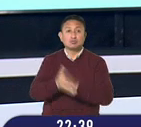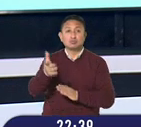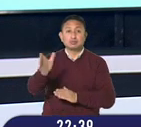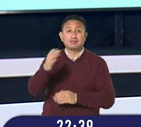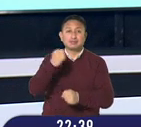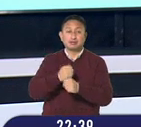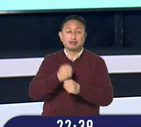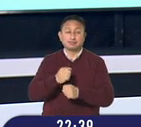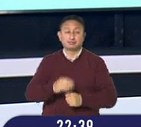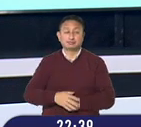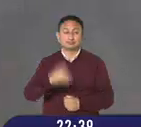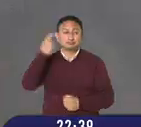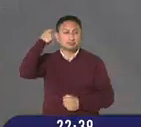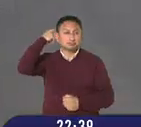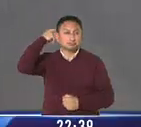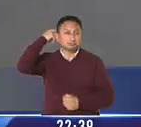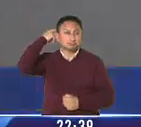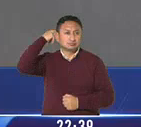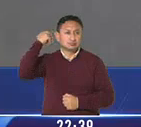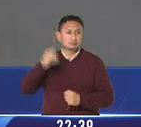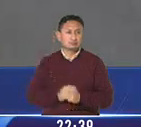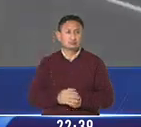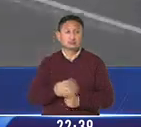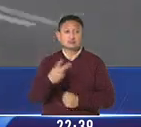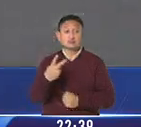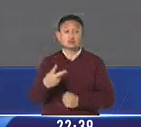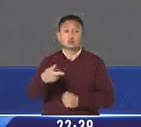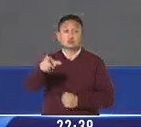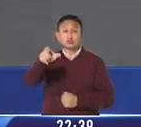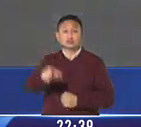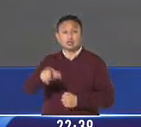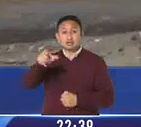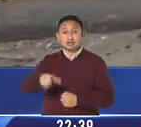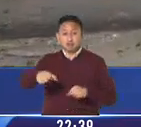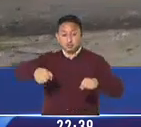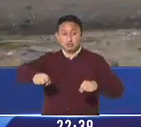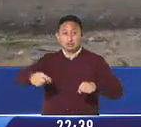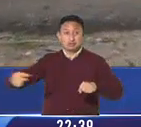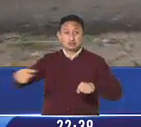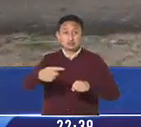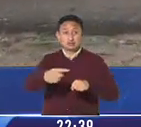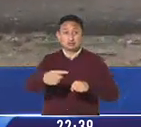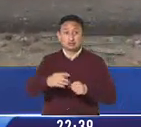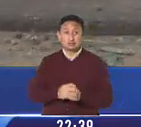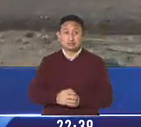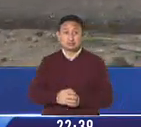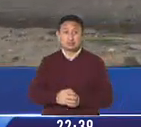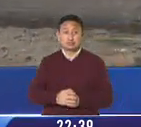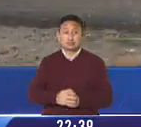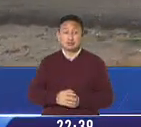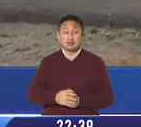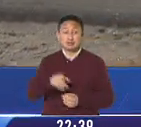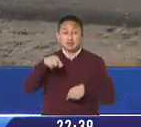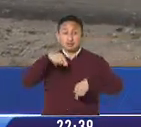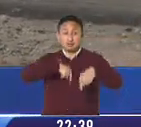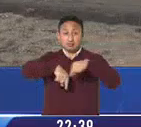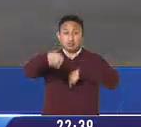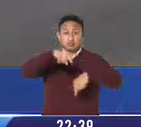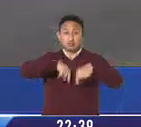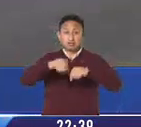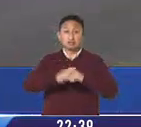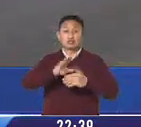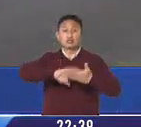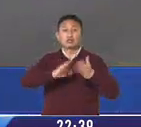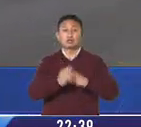su trabajo. Dos motociclistas se estrellaron con la punta de la baranda del distribuidor de tránsito en la comuna